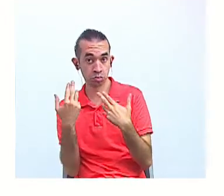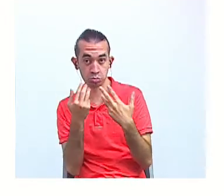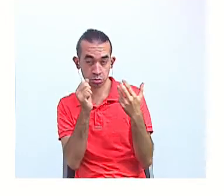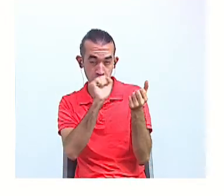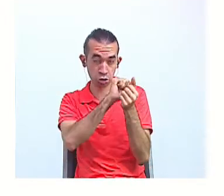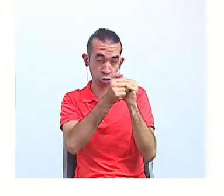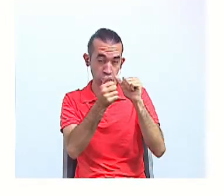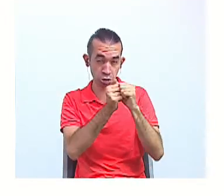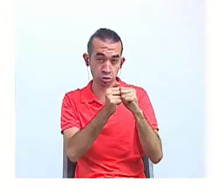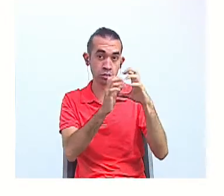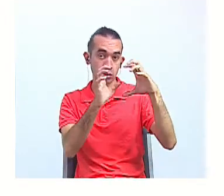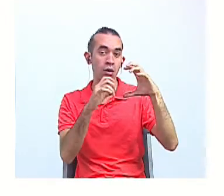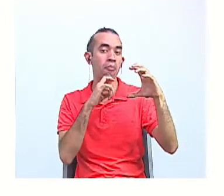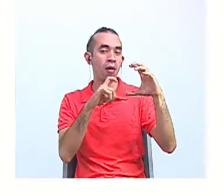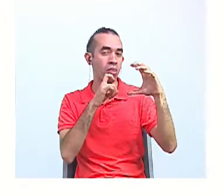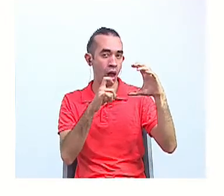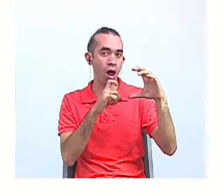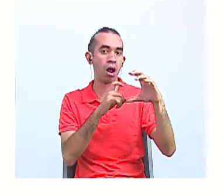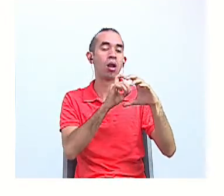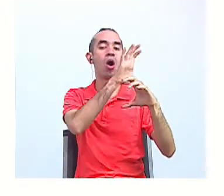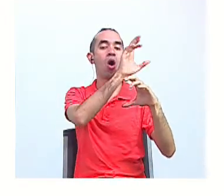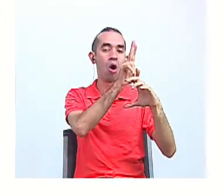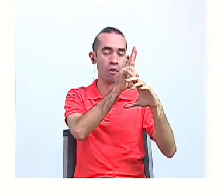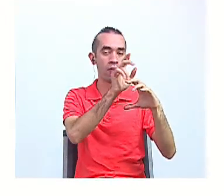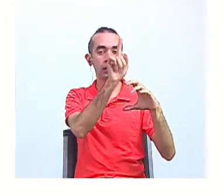latón. Muy bien,